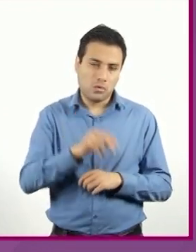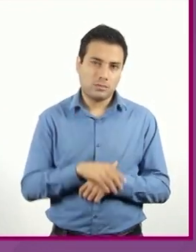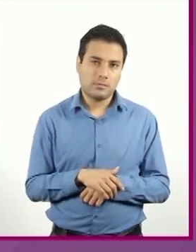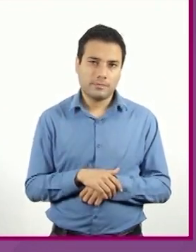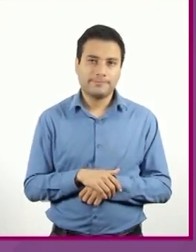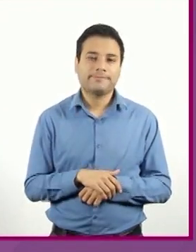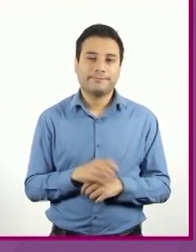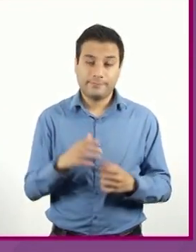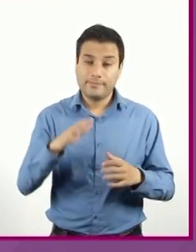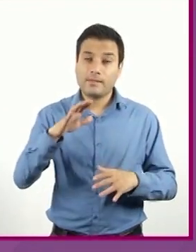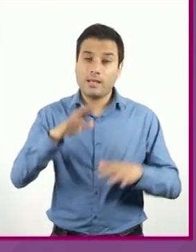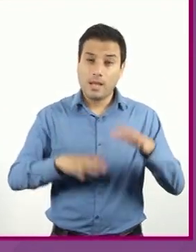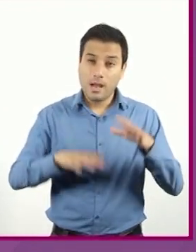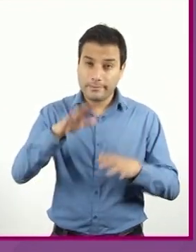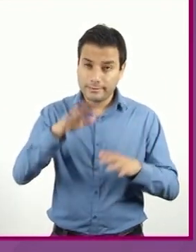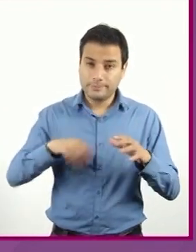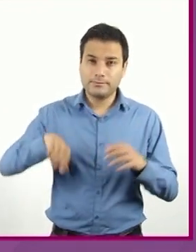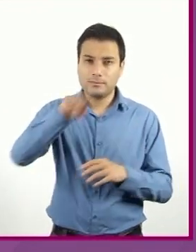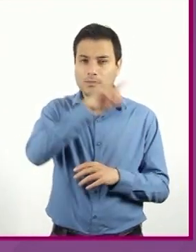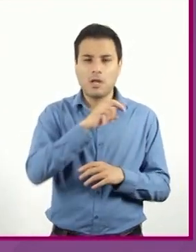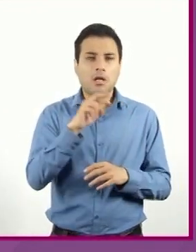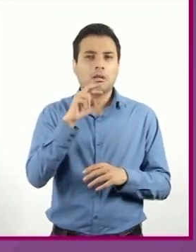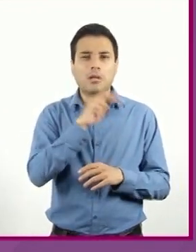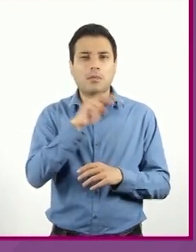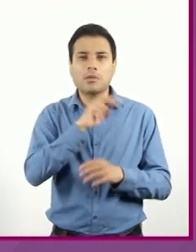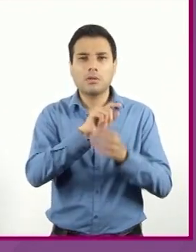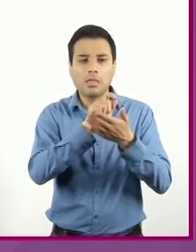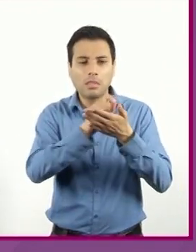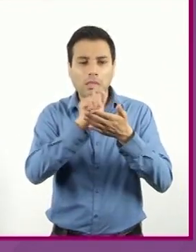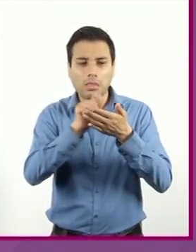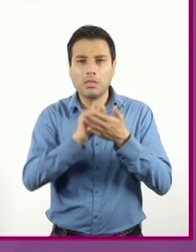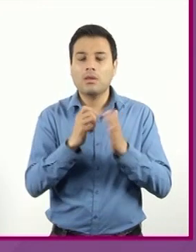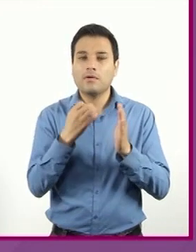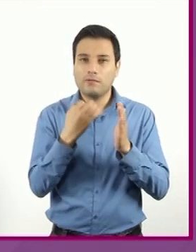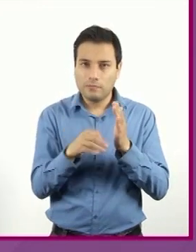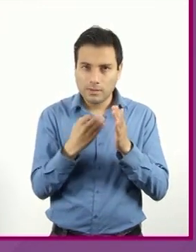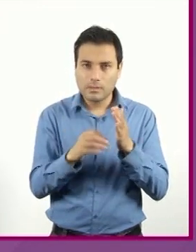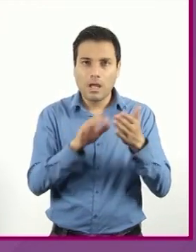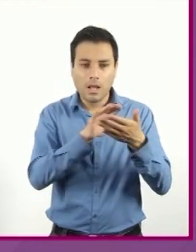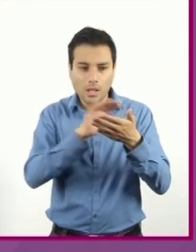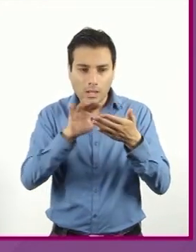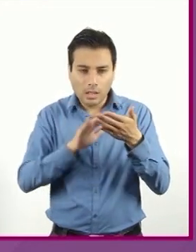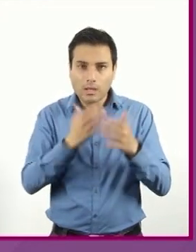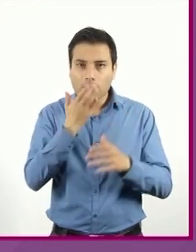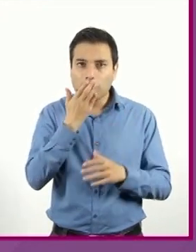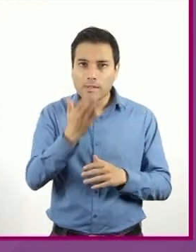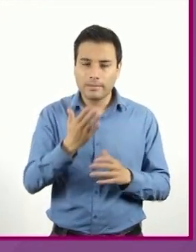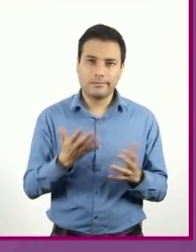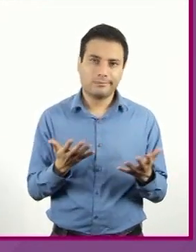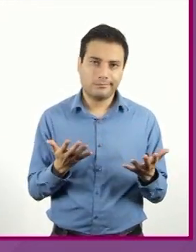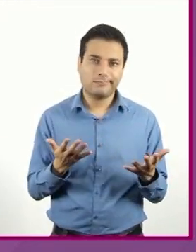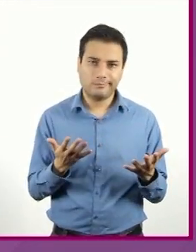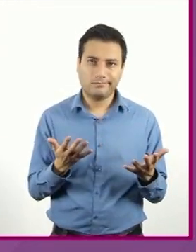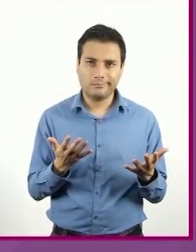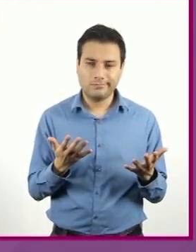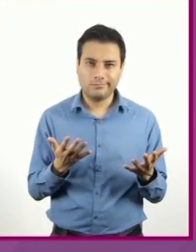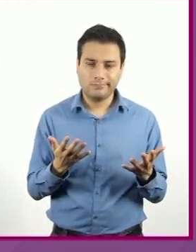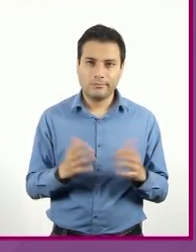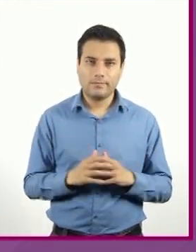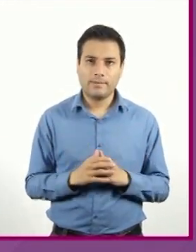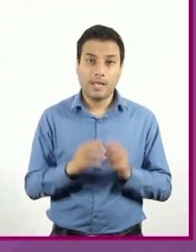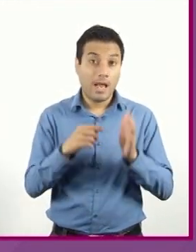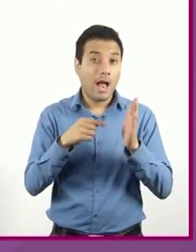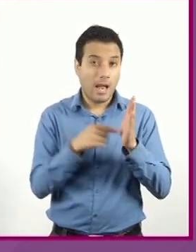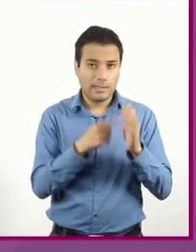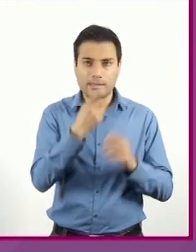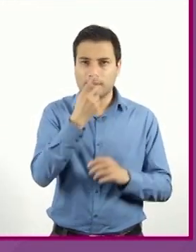A veces llenamos los formularios con prisa, sin detenernos a leer bien las instrucciones, donde está descrito con